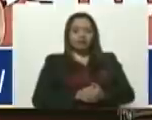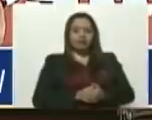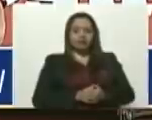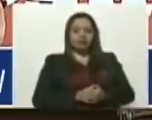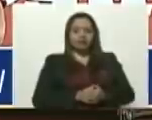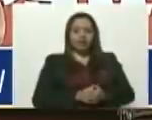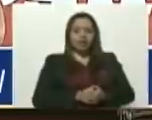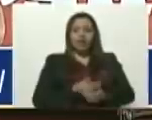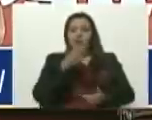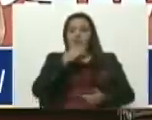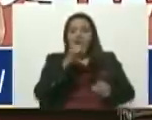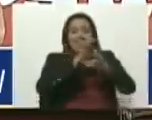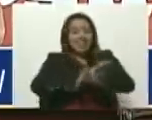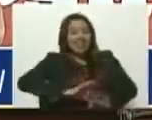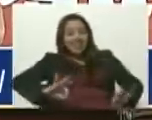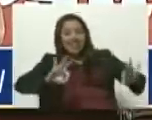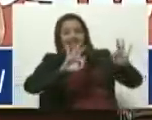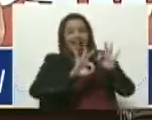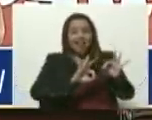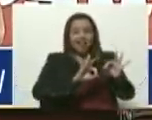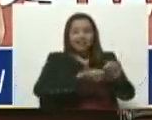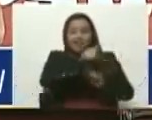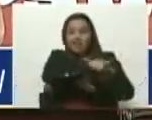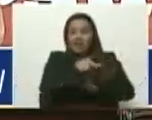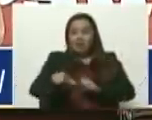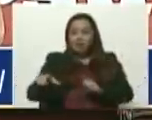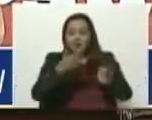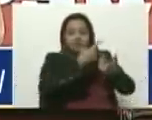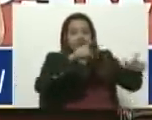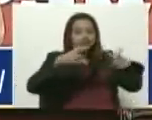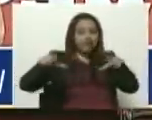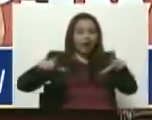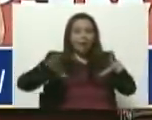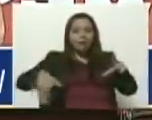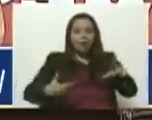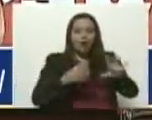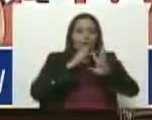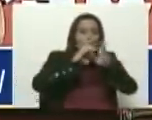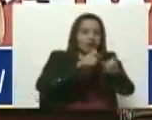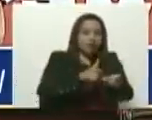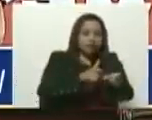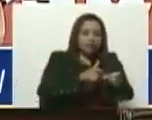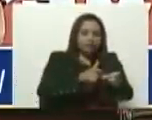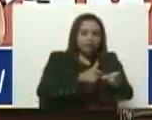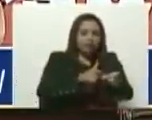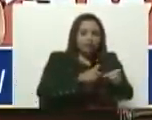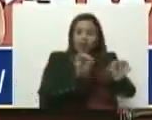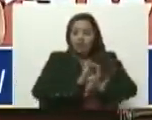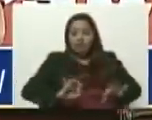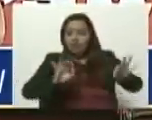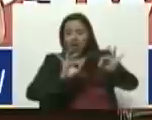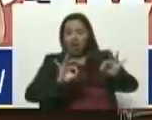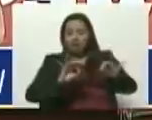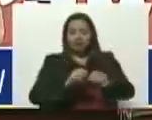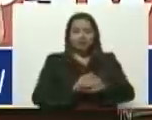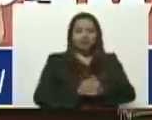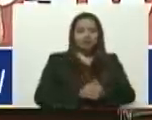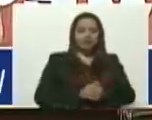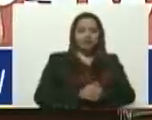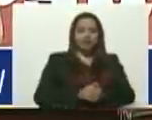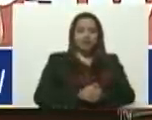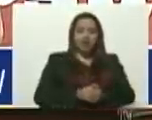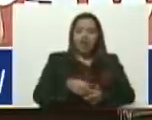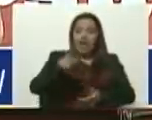me hubiese quedado ni uno solo de los que estaban allí para contarlo ni uno solo eso